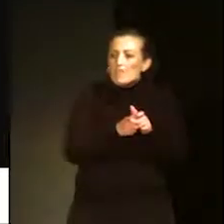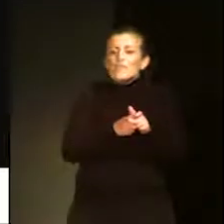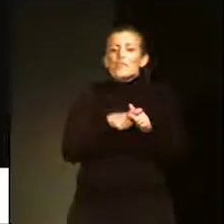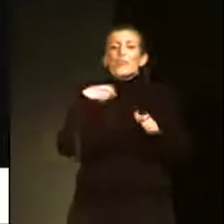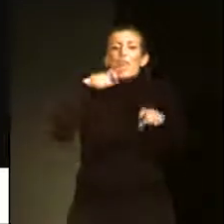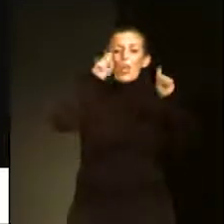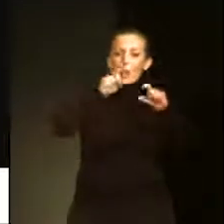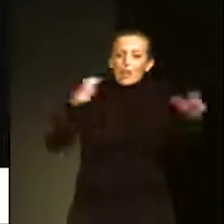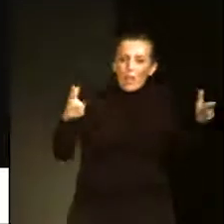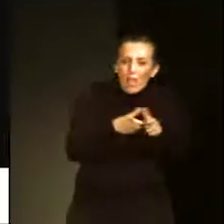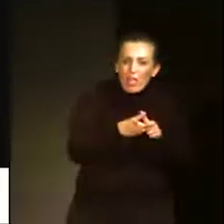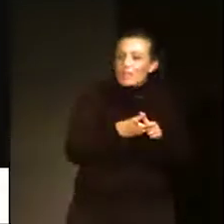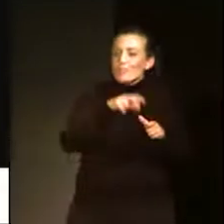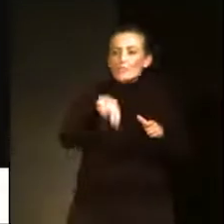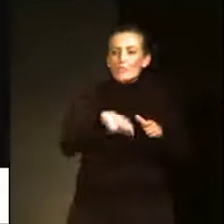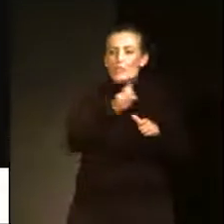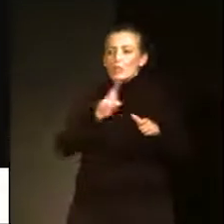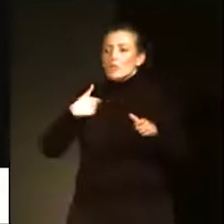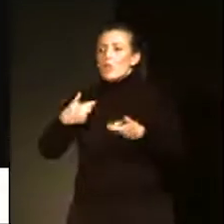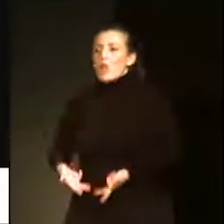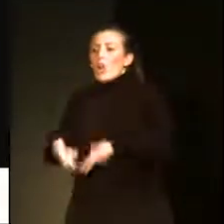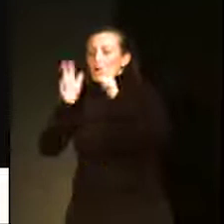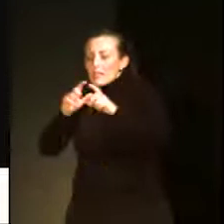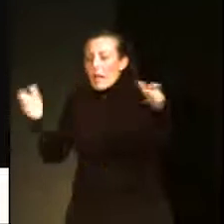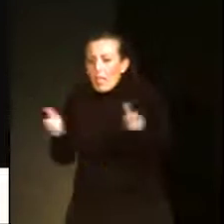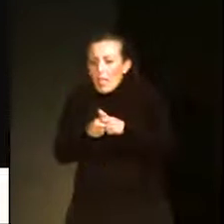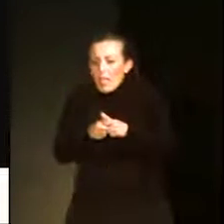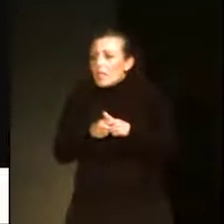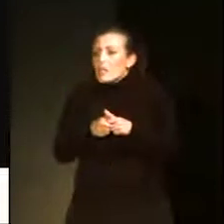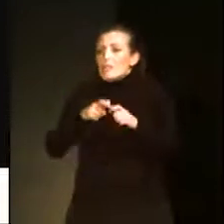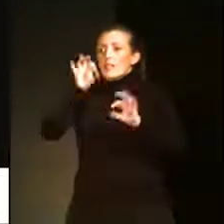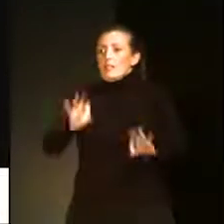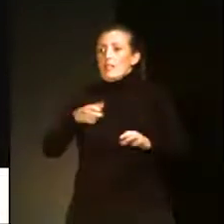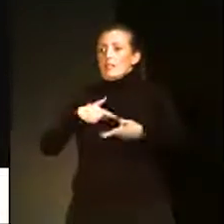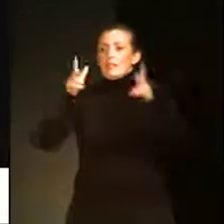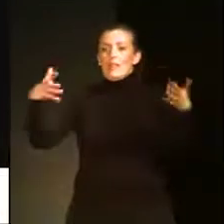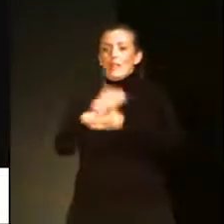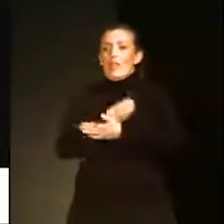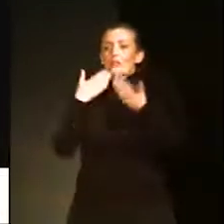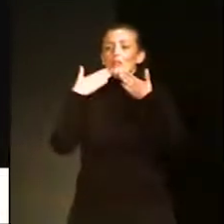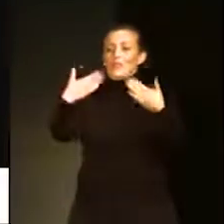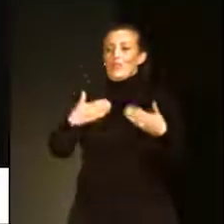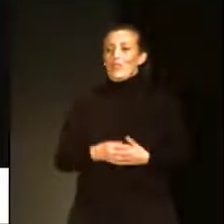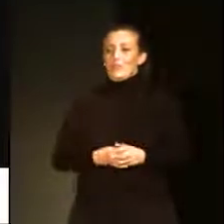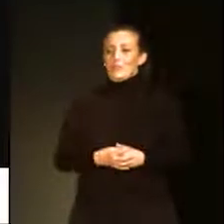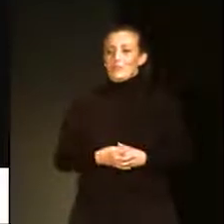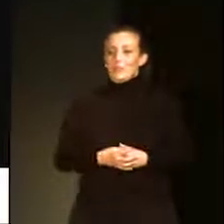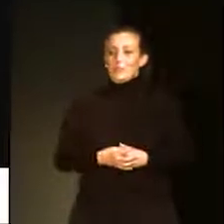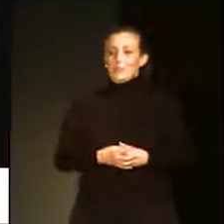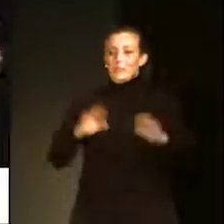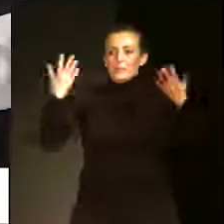quiero educación para unos pocos o libertad para unos pocos». Que así sea. Muchas gracias.